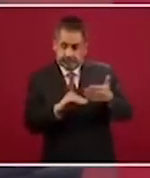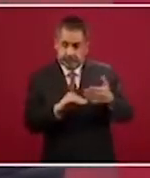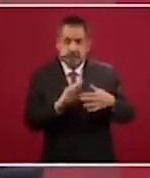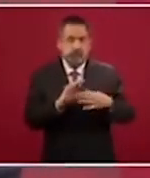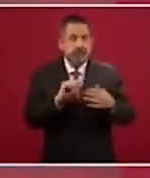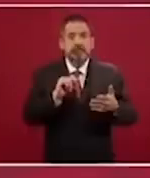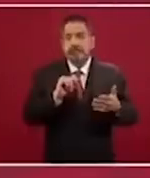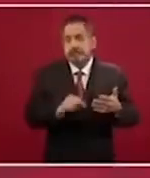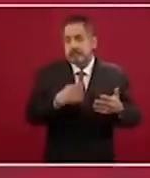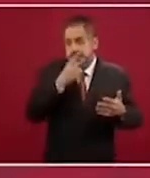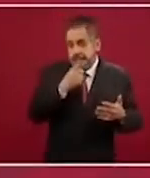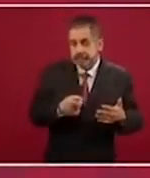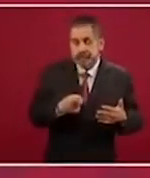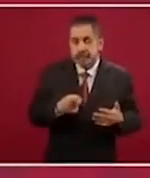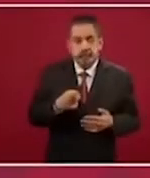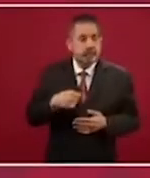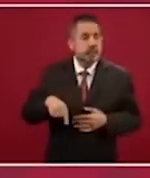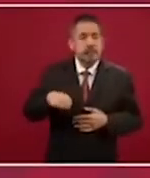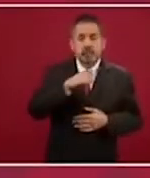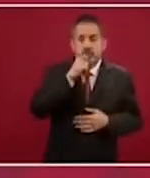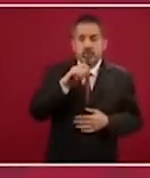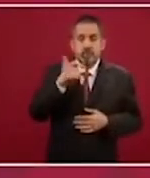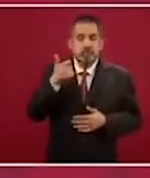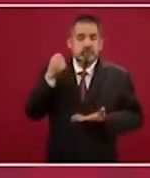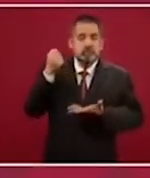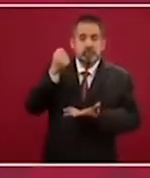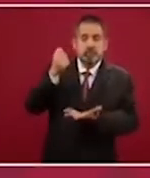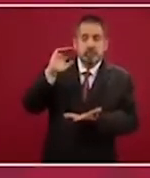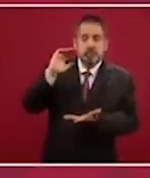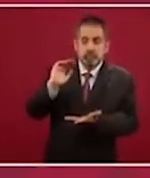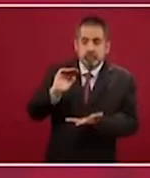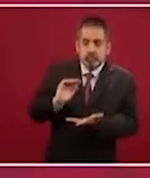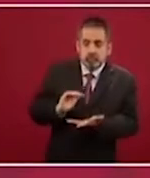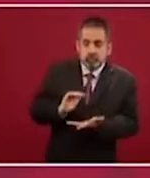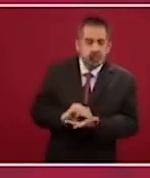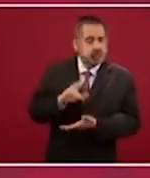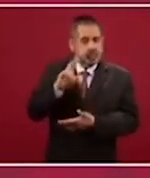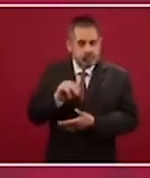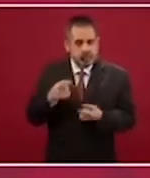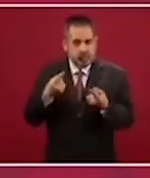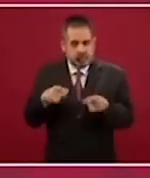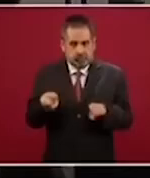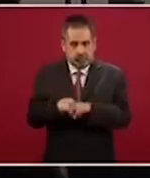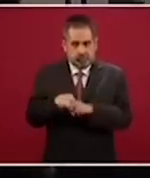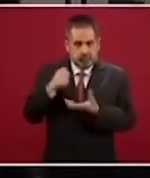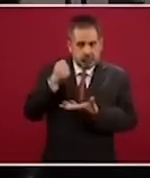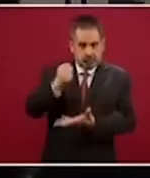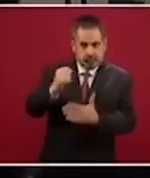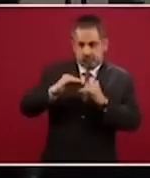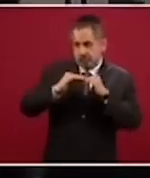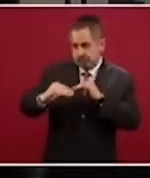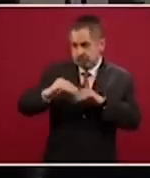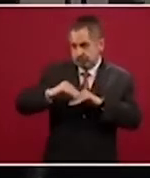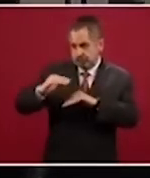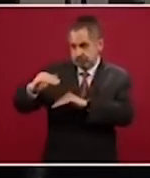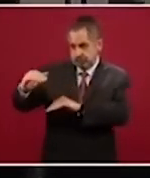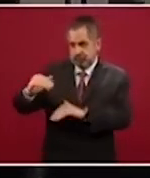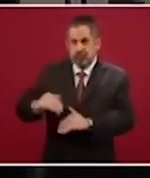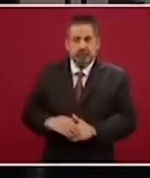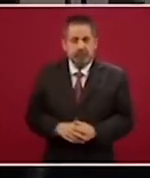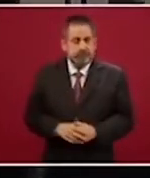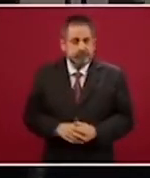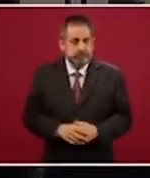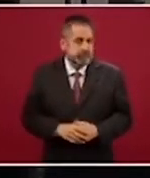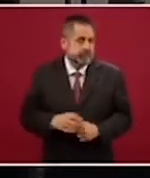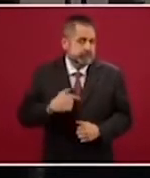establece que no puede haber disminución de presupuesto para estos programas. Estoy esperando nada